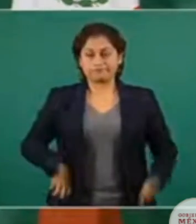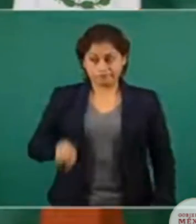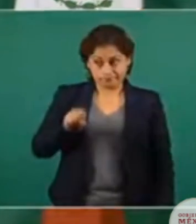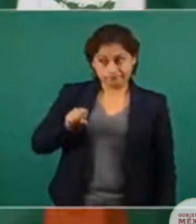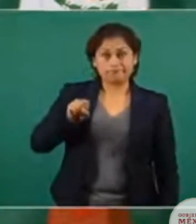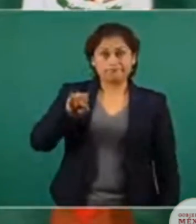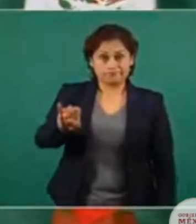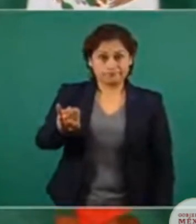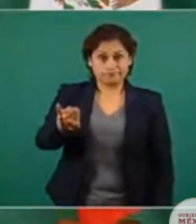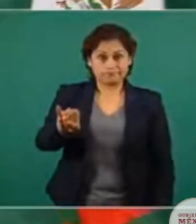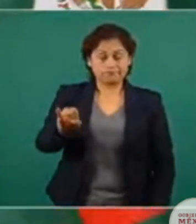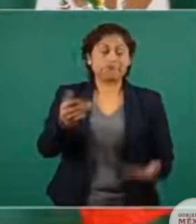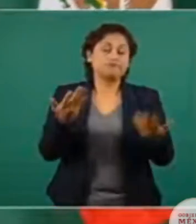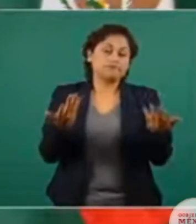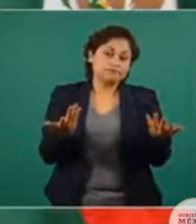con